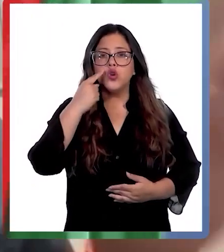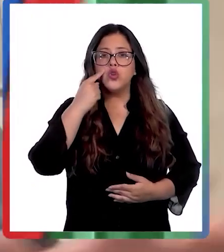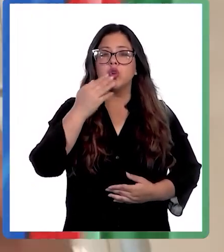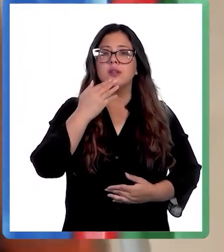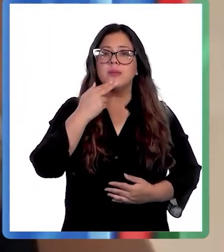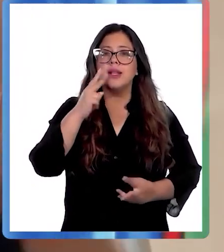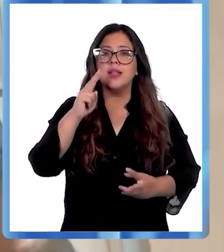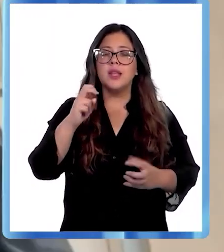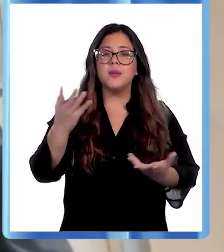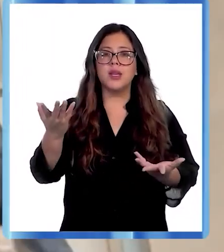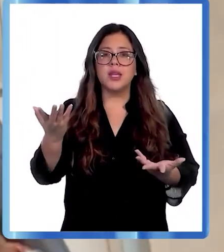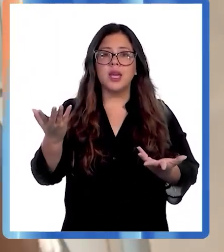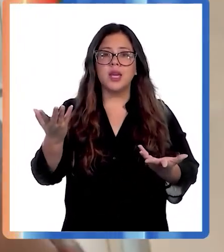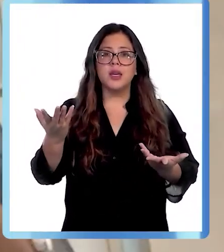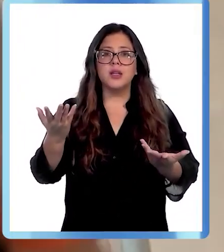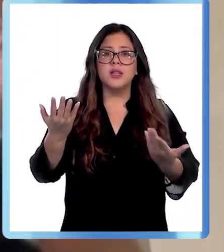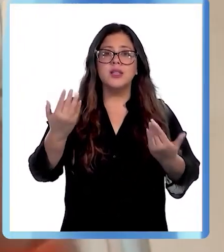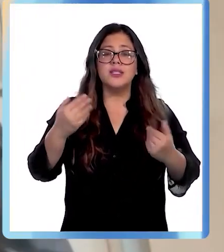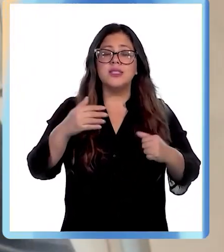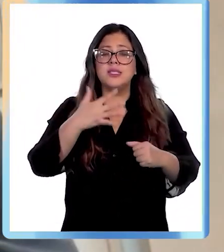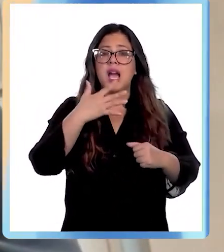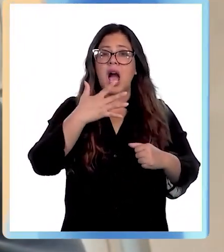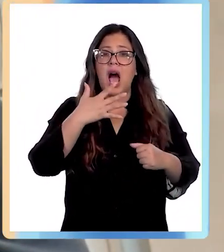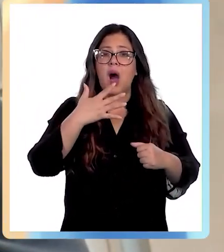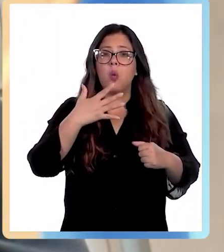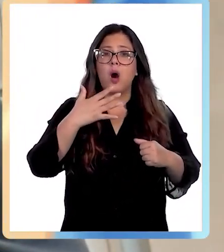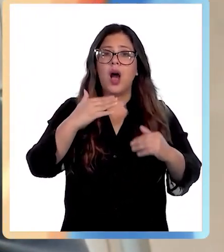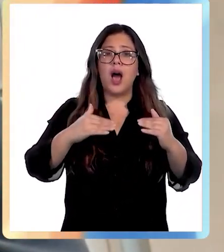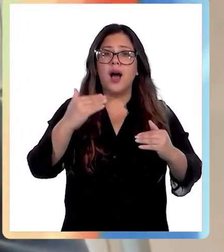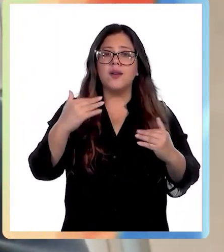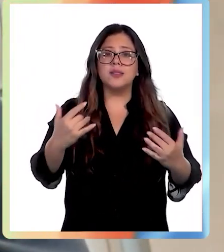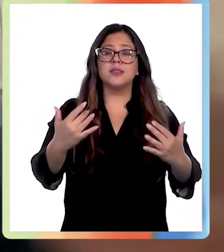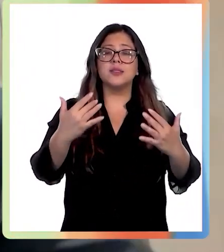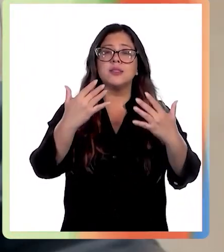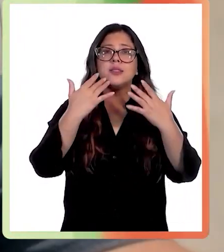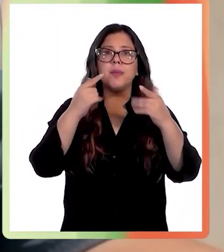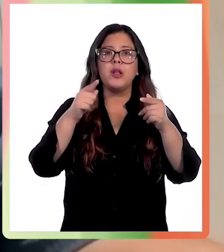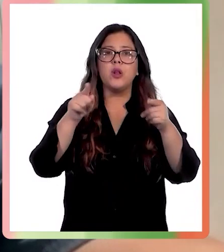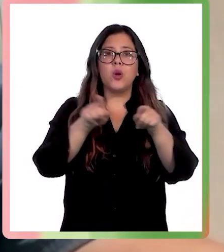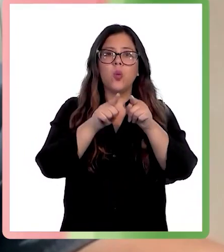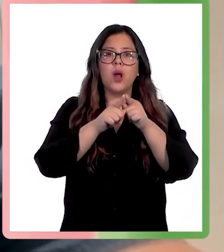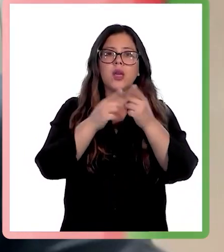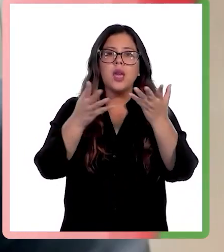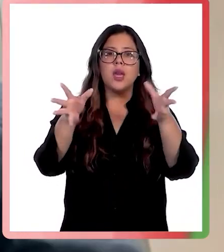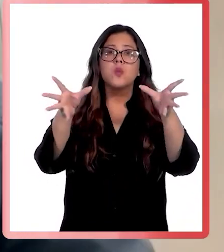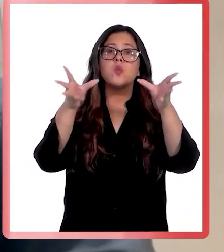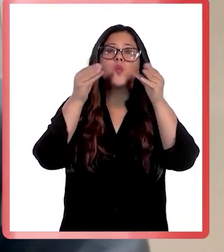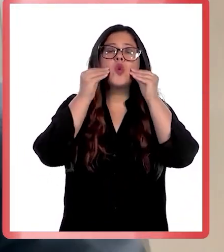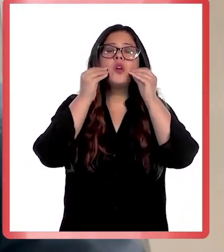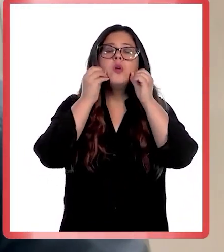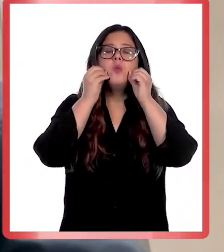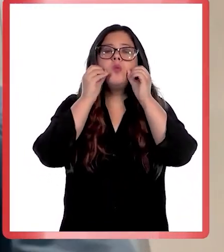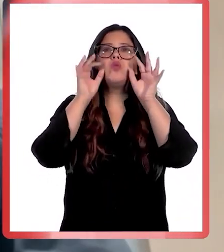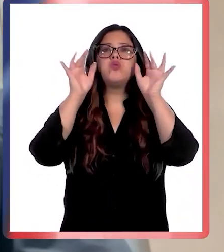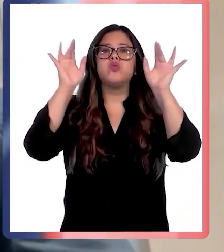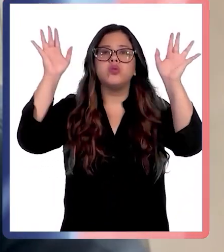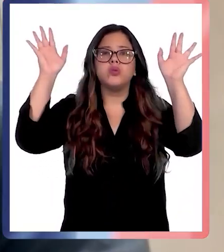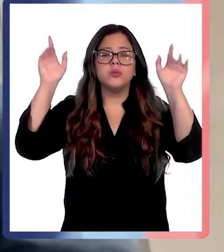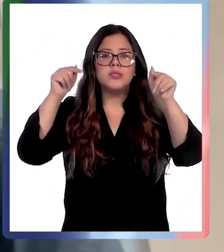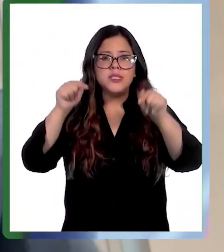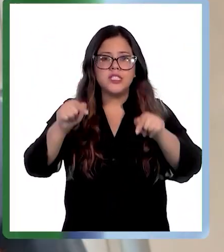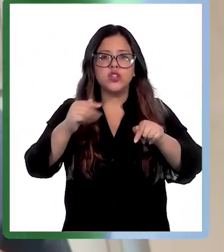vapor absorbe temperatura y uno trata de disipar. El problema es que efectivamente este mecanismo